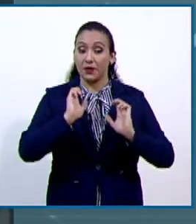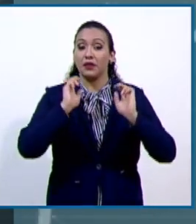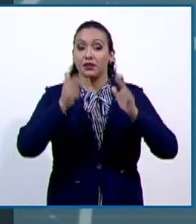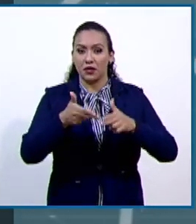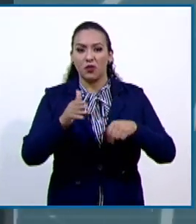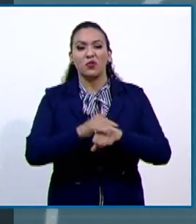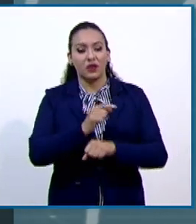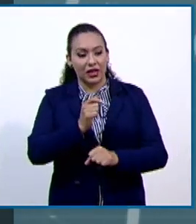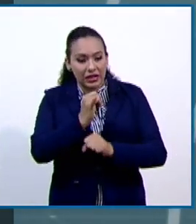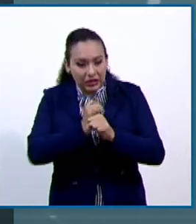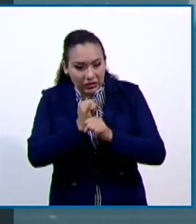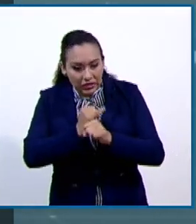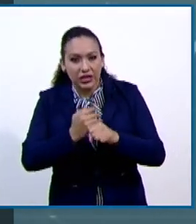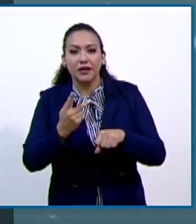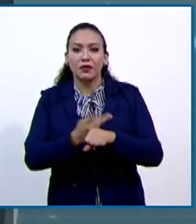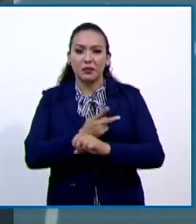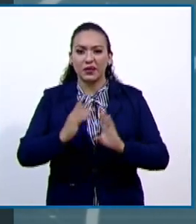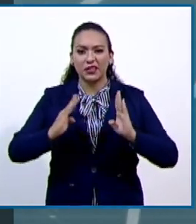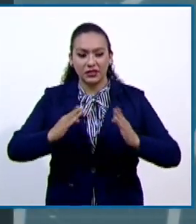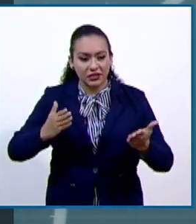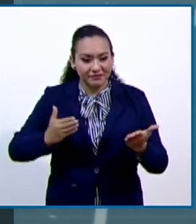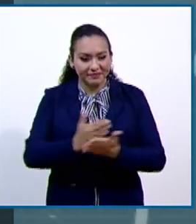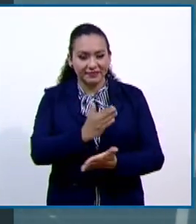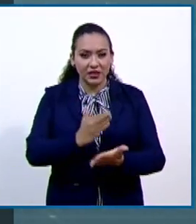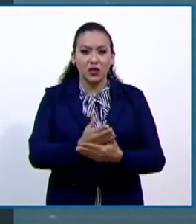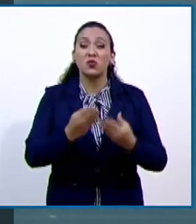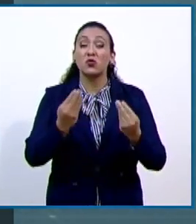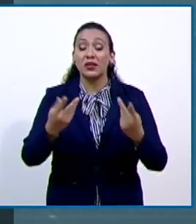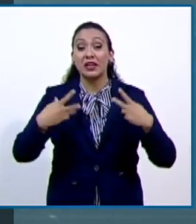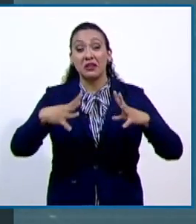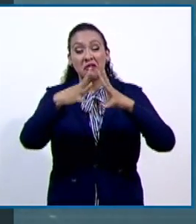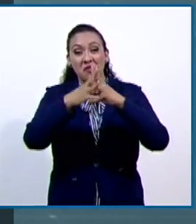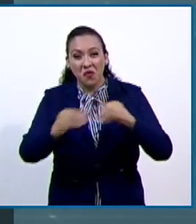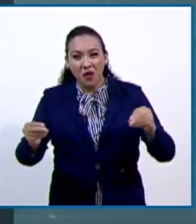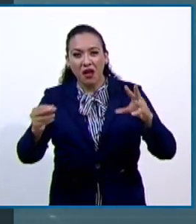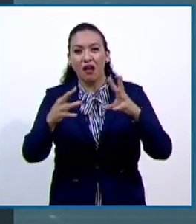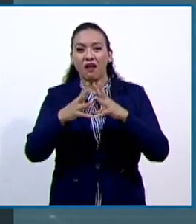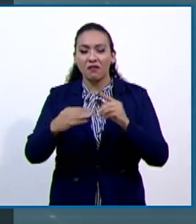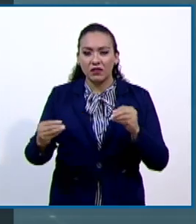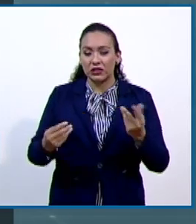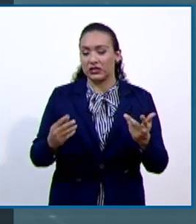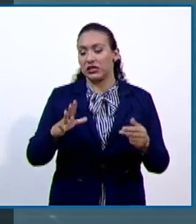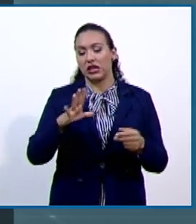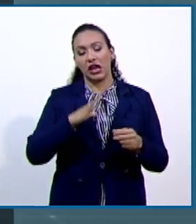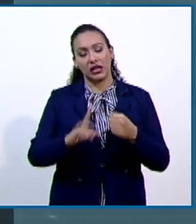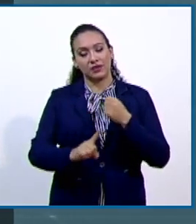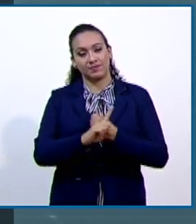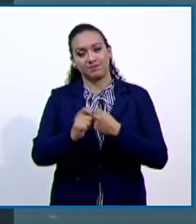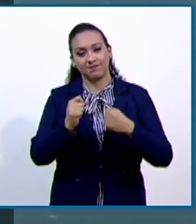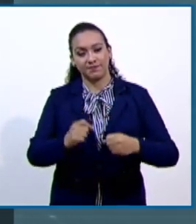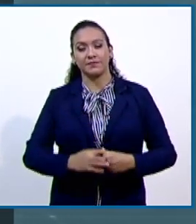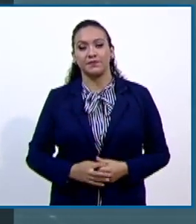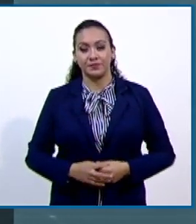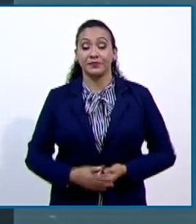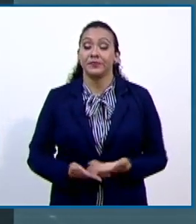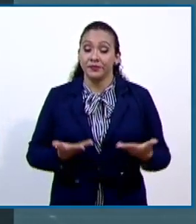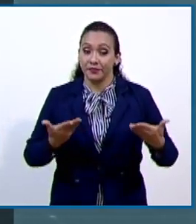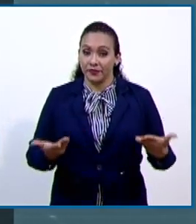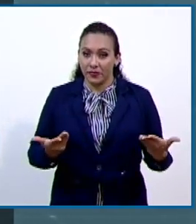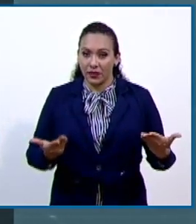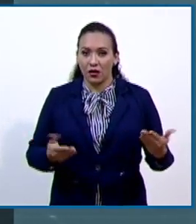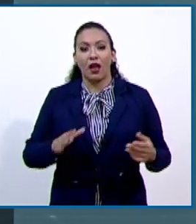sobre investigación y juzgamiento de presuntos hechos de desaparición forzada, entre otras medidas. Y como parte de